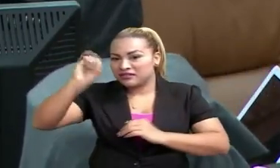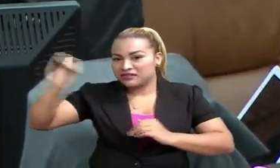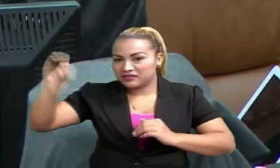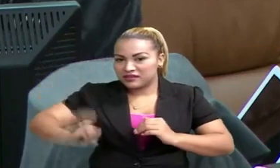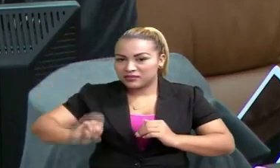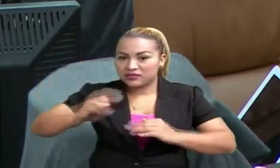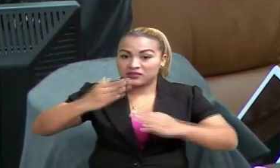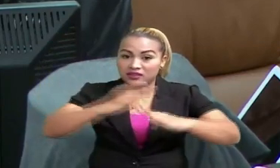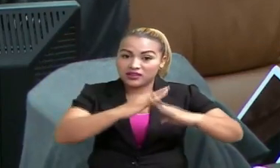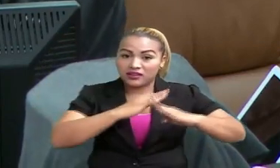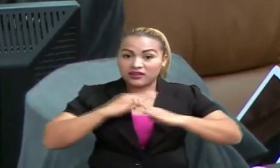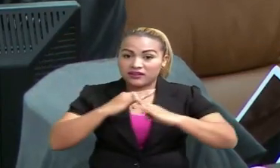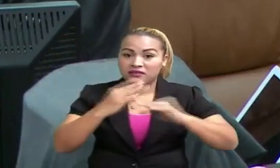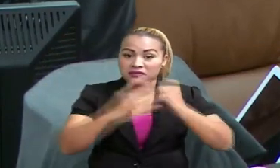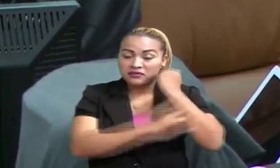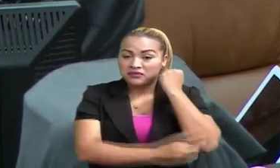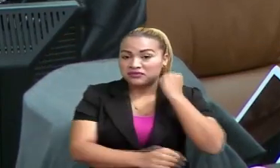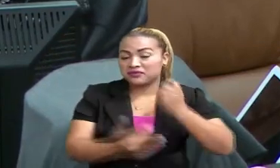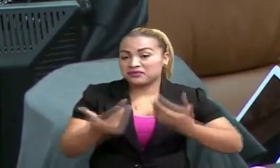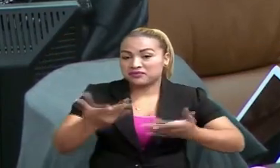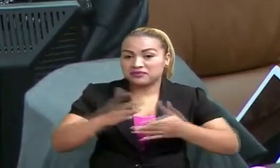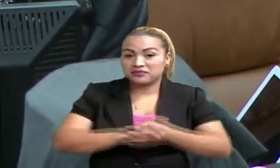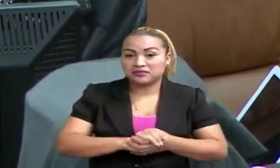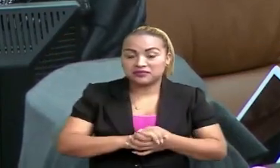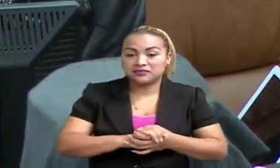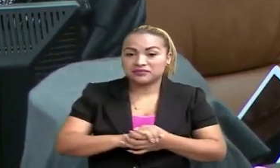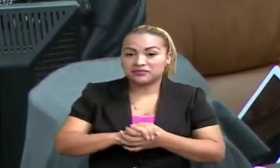Nacional, les duela o no les duela.